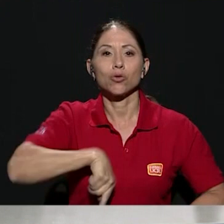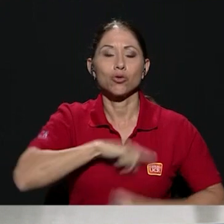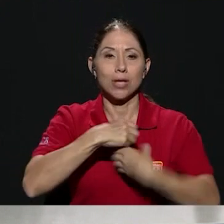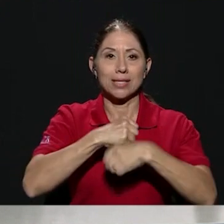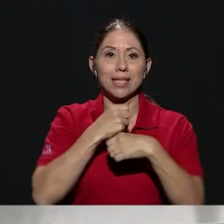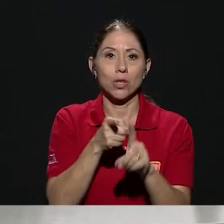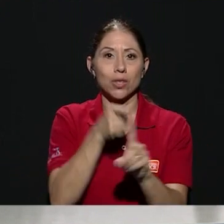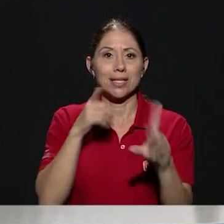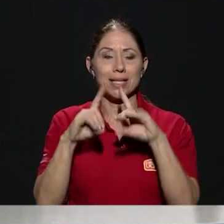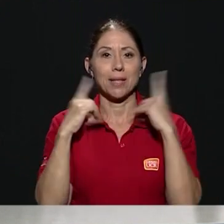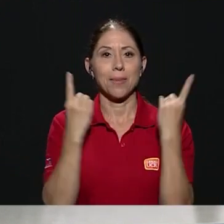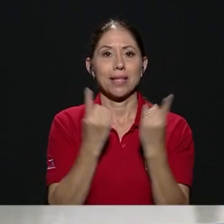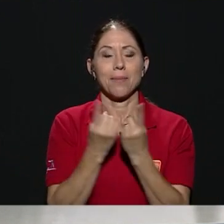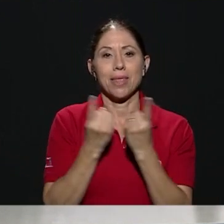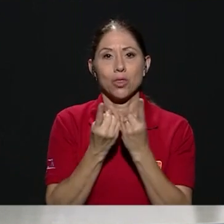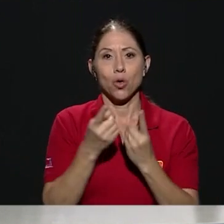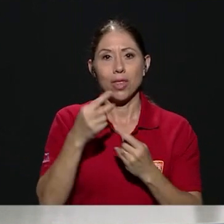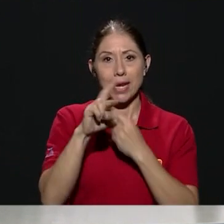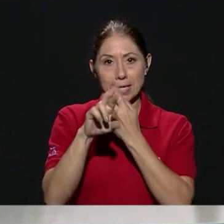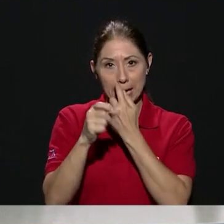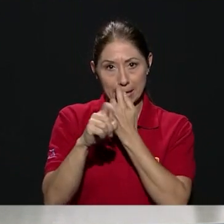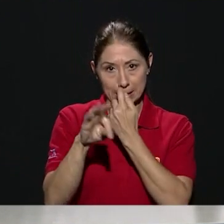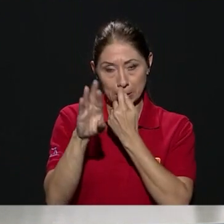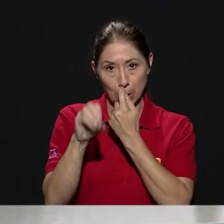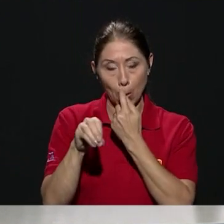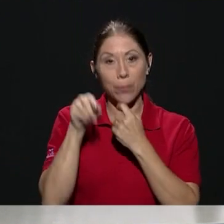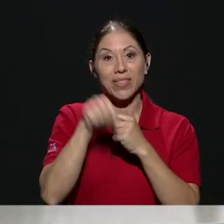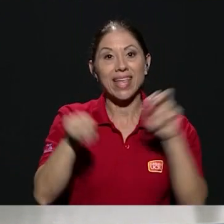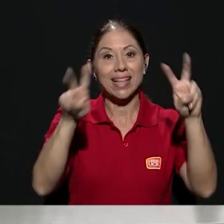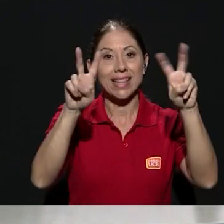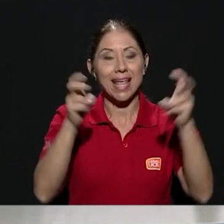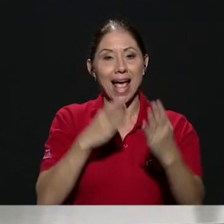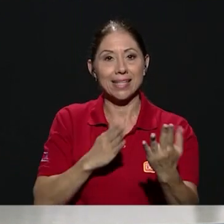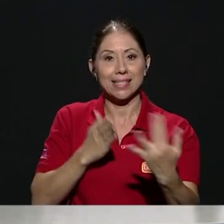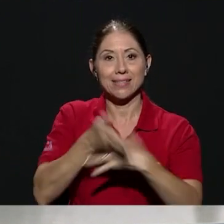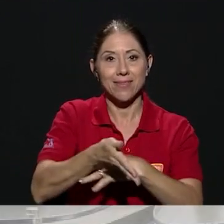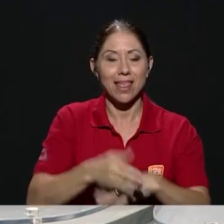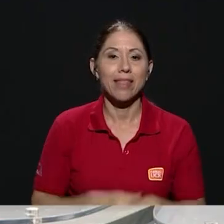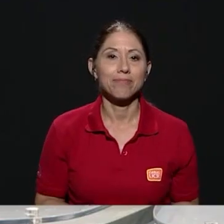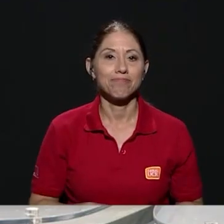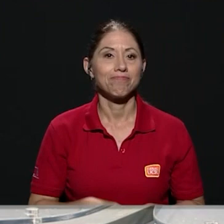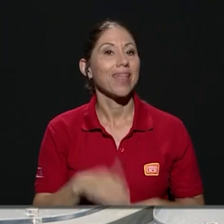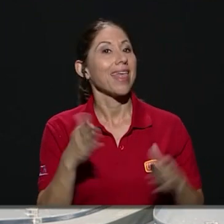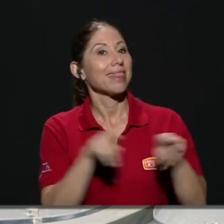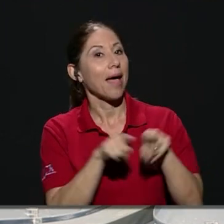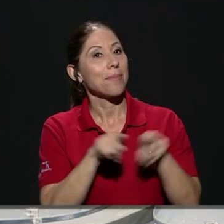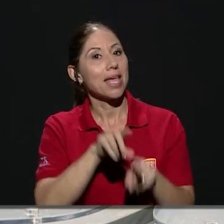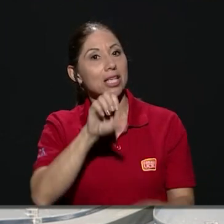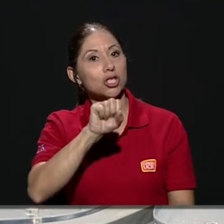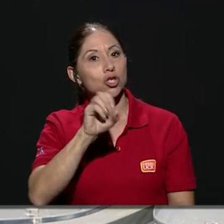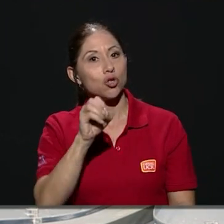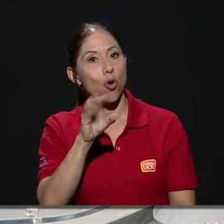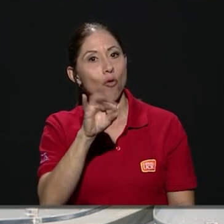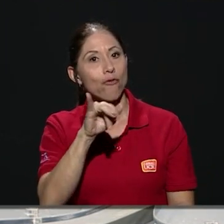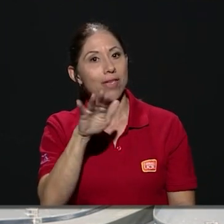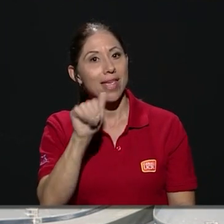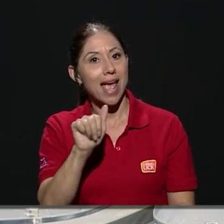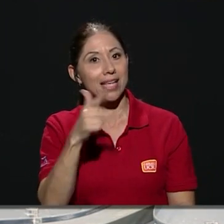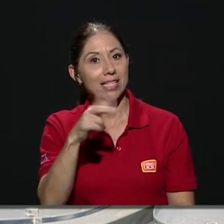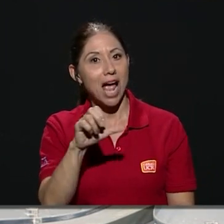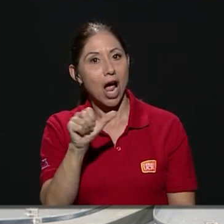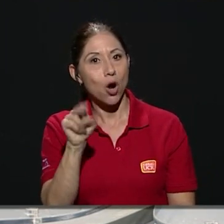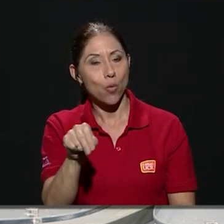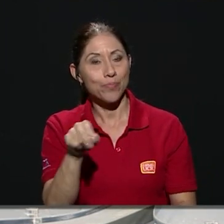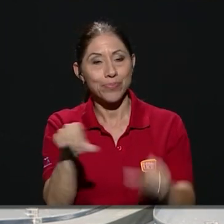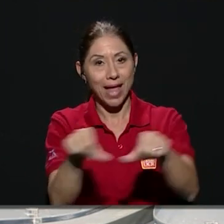el Departamento de Registro en el eje de accesibilidad. Claro. También está Sofía Chacón Sánchez, del área de gestión